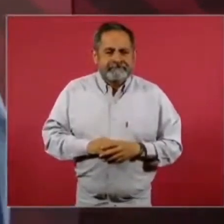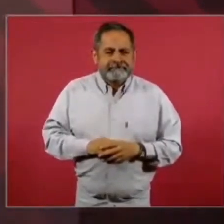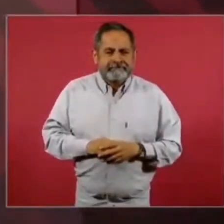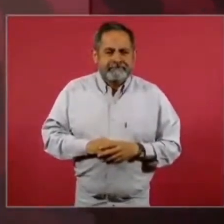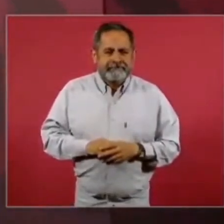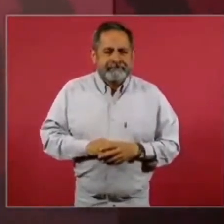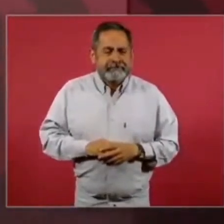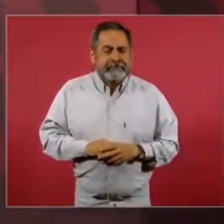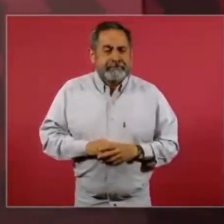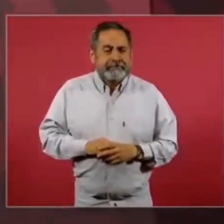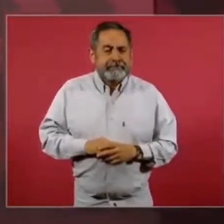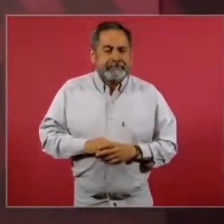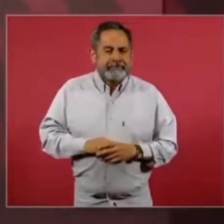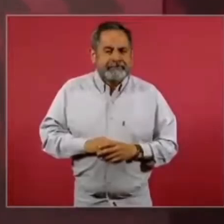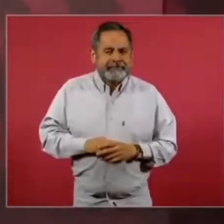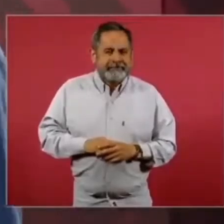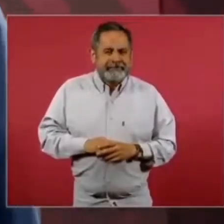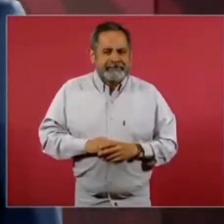a